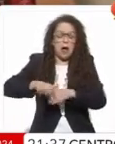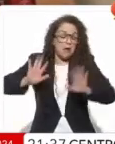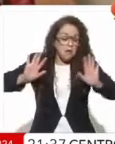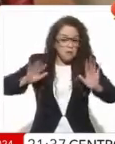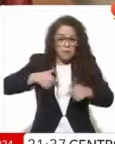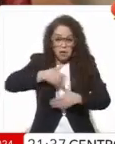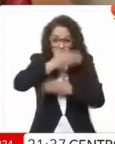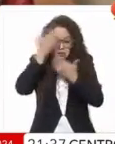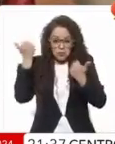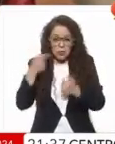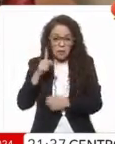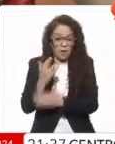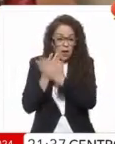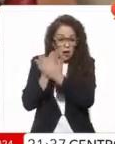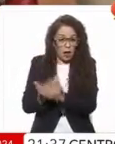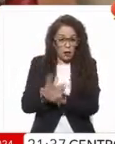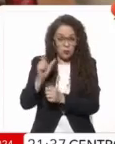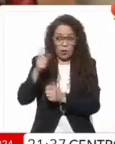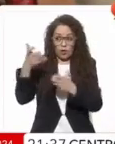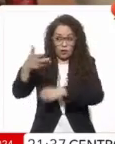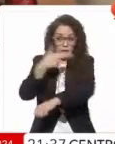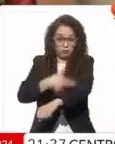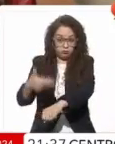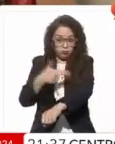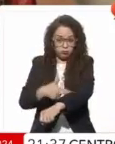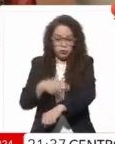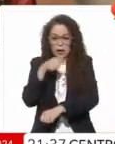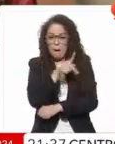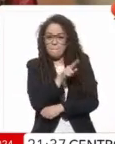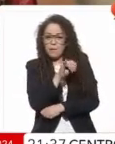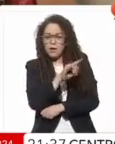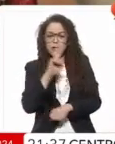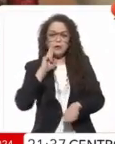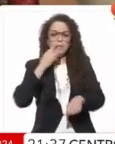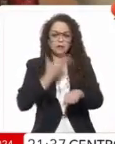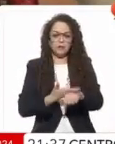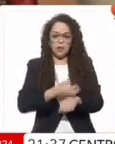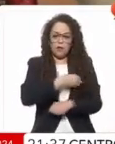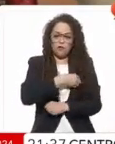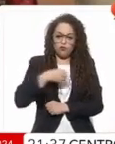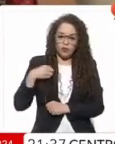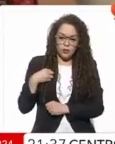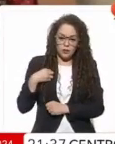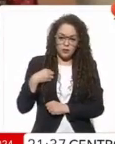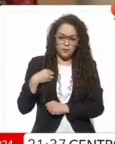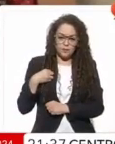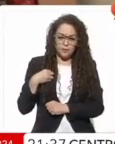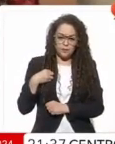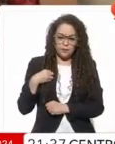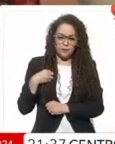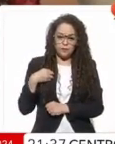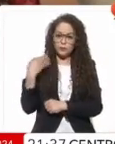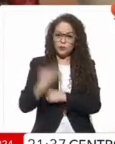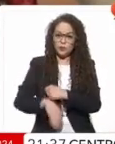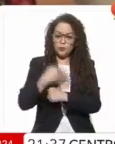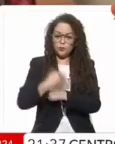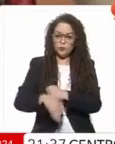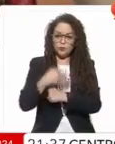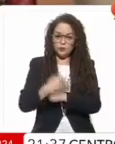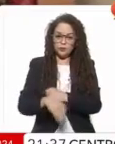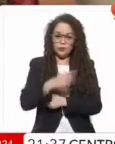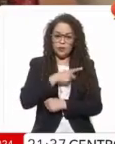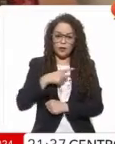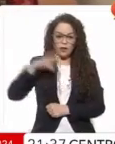en tanto esto sucede, el PRI está obligado a que una dirigencia